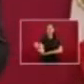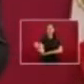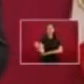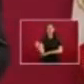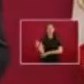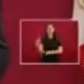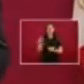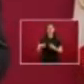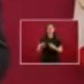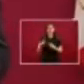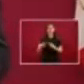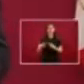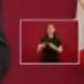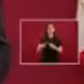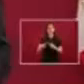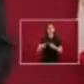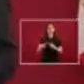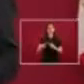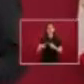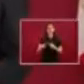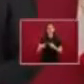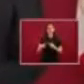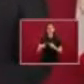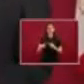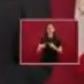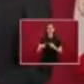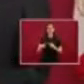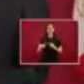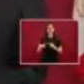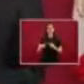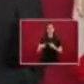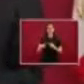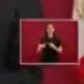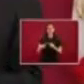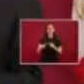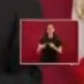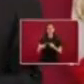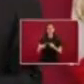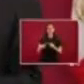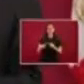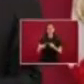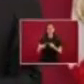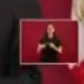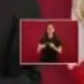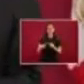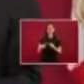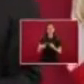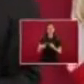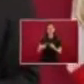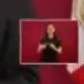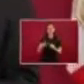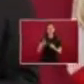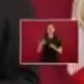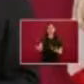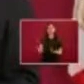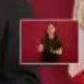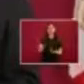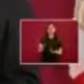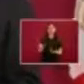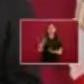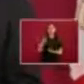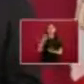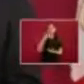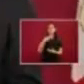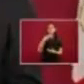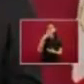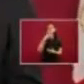parar. 40 en una telefónica. Imagínate, en una cara a cara, yo creo que se te invierte. O sea, probablemente 60% de